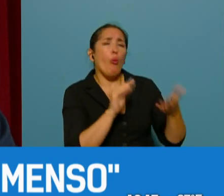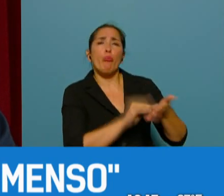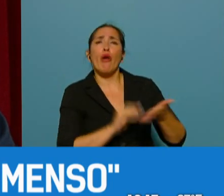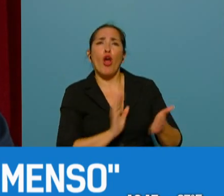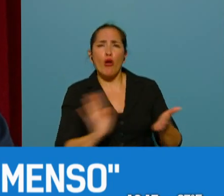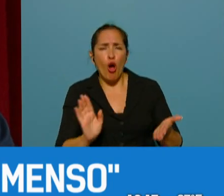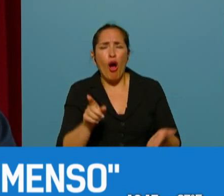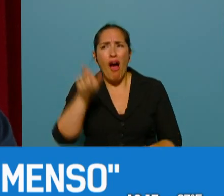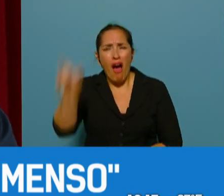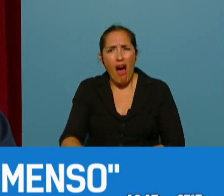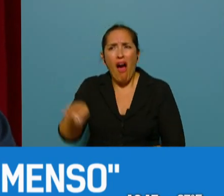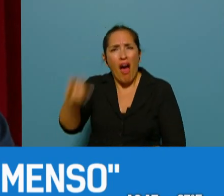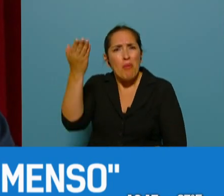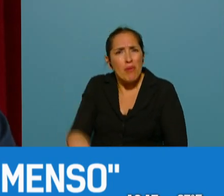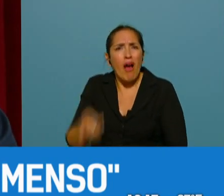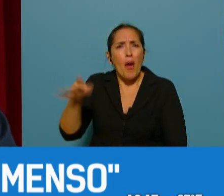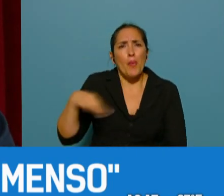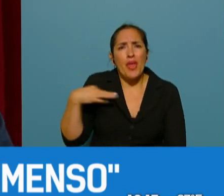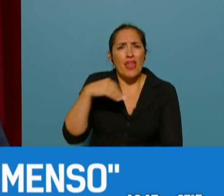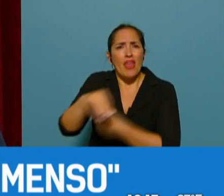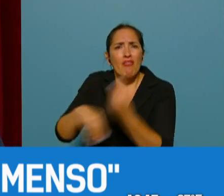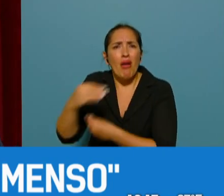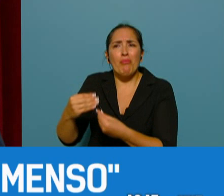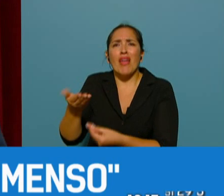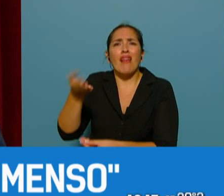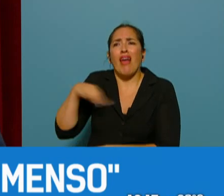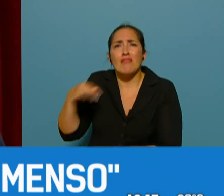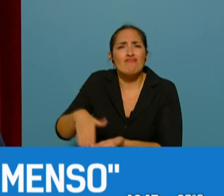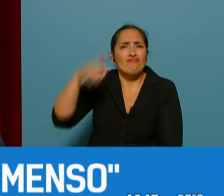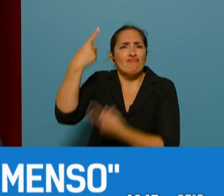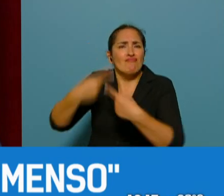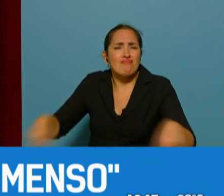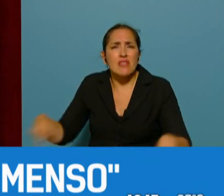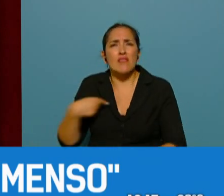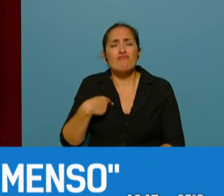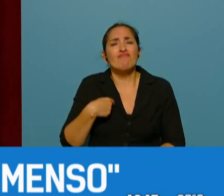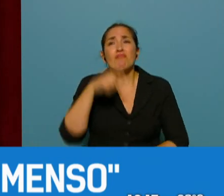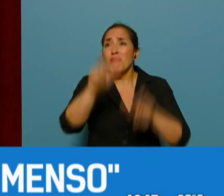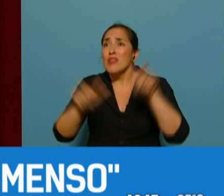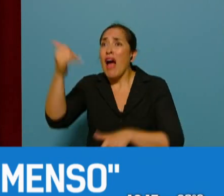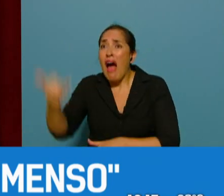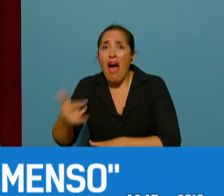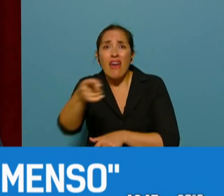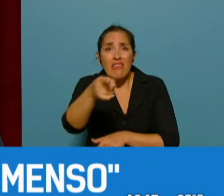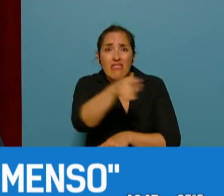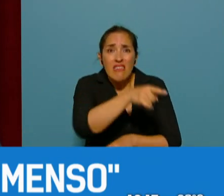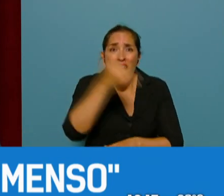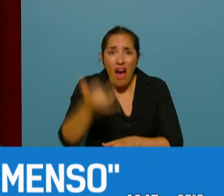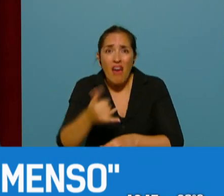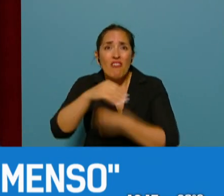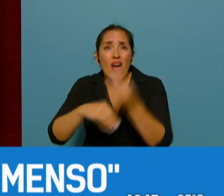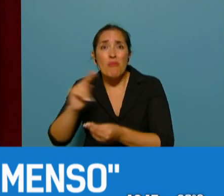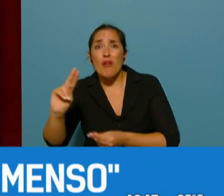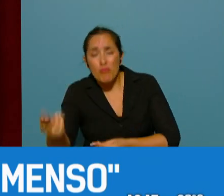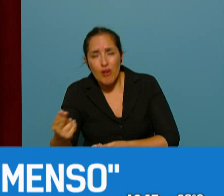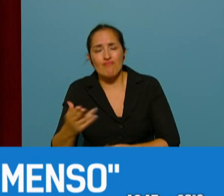personales y afectos. Otra vez, manifiesto aquí mi acompañamiento para quienes han perdido un ser querido. Mientras